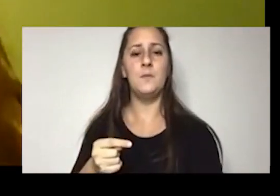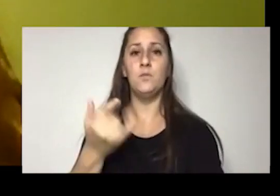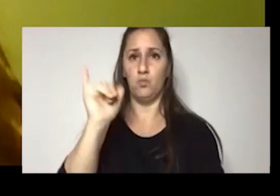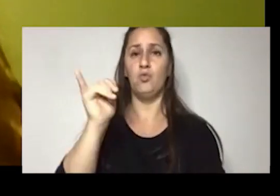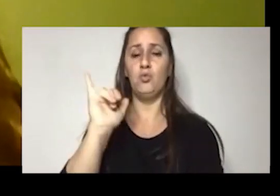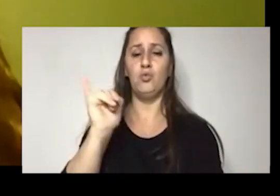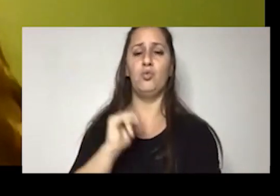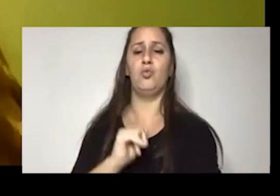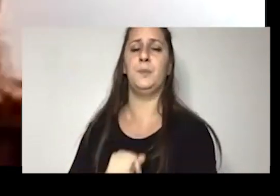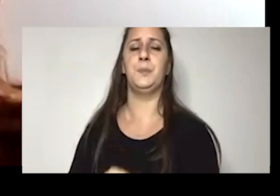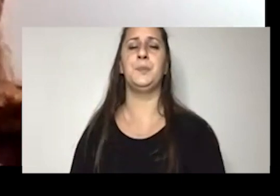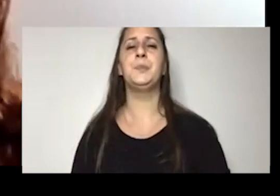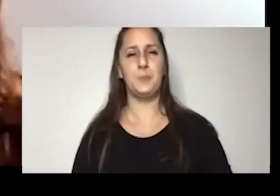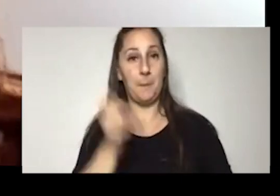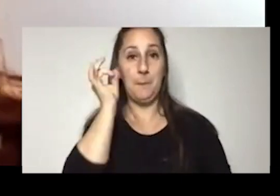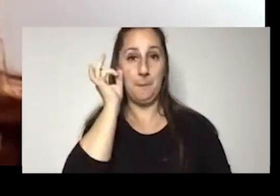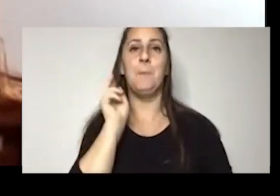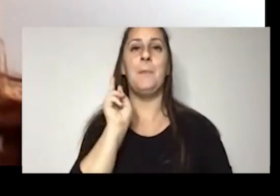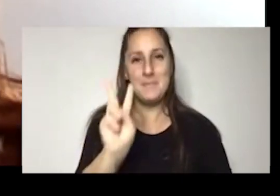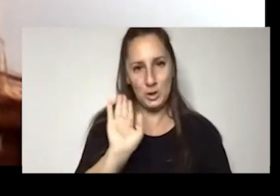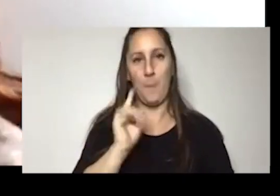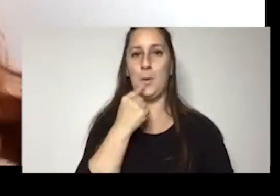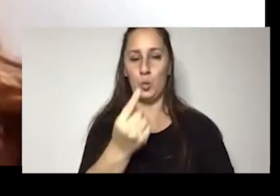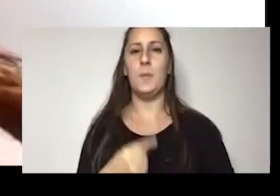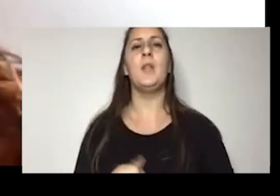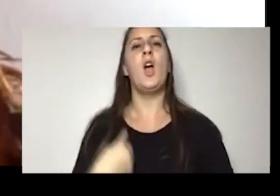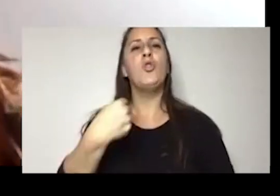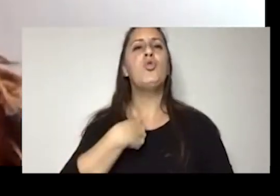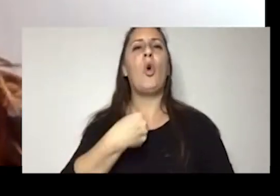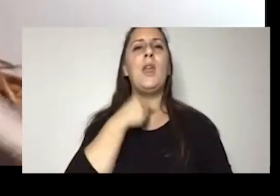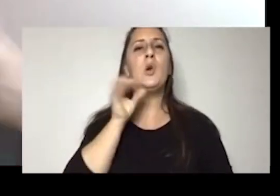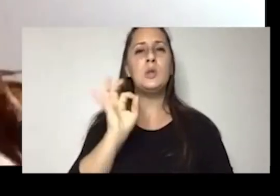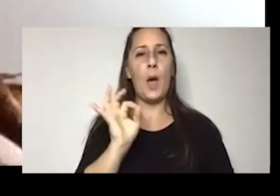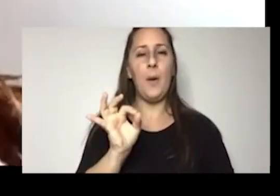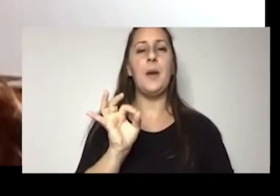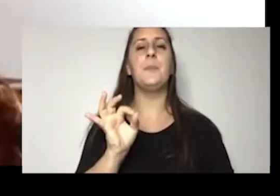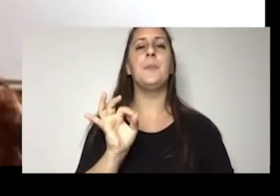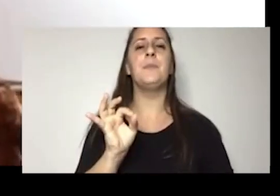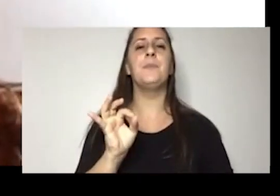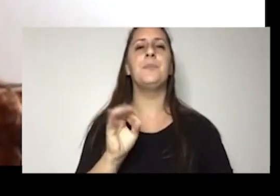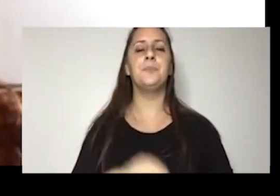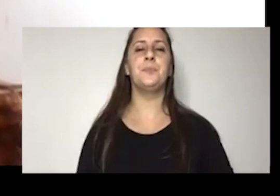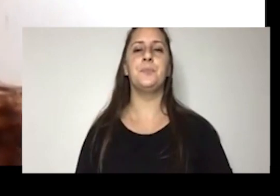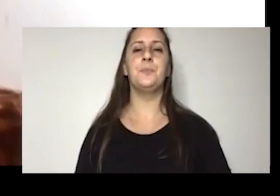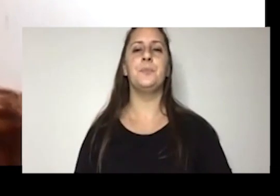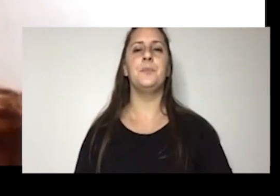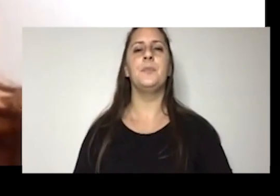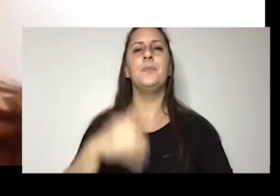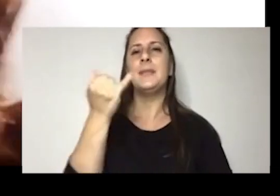Sí, permiso. Yo quiero saber si tienen comparten algún tipo